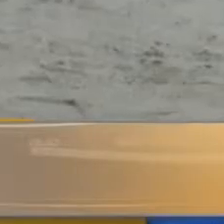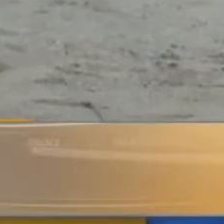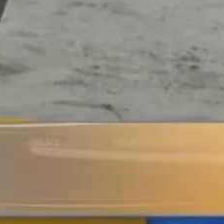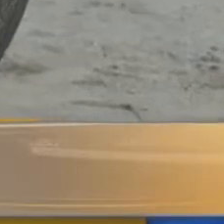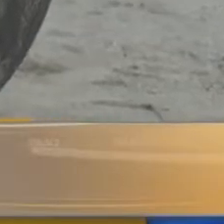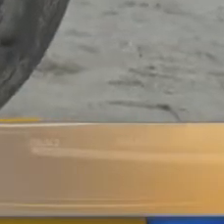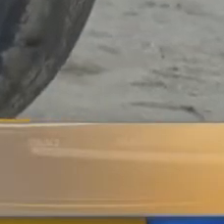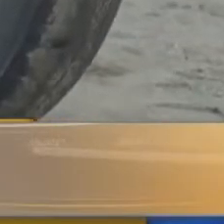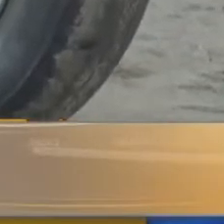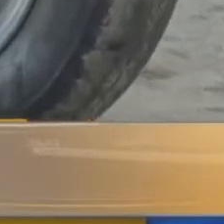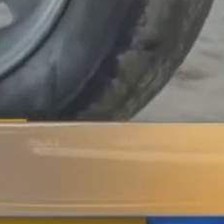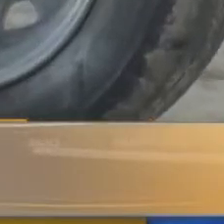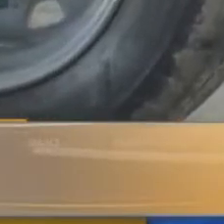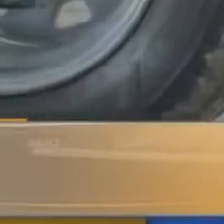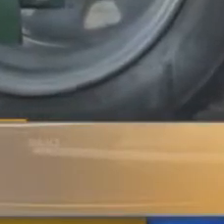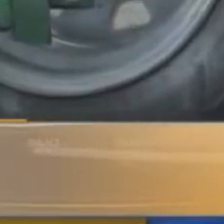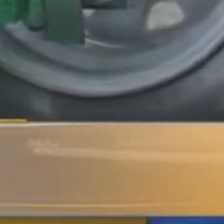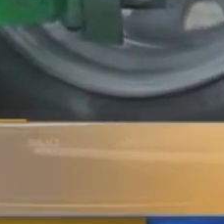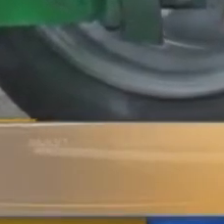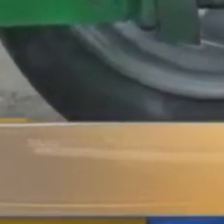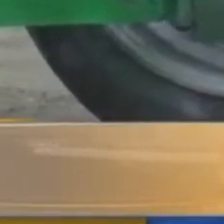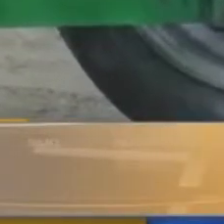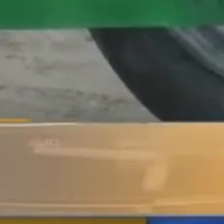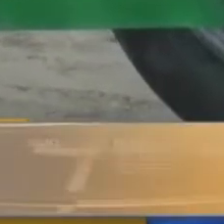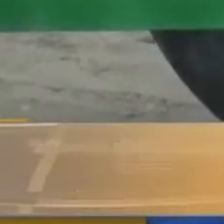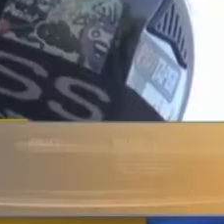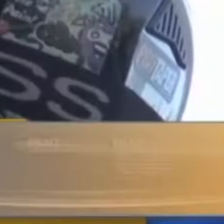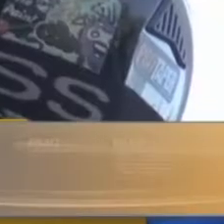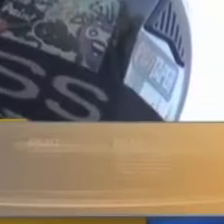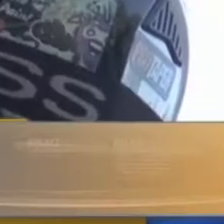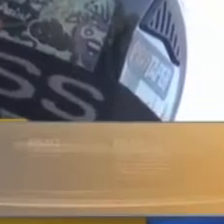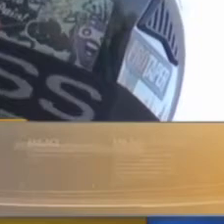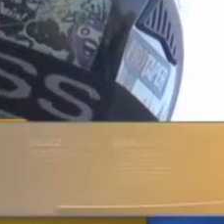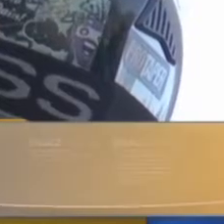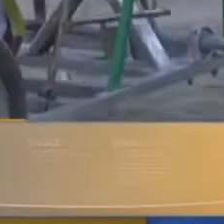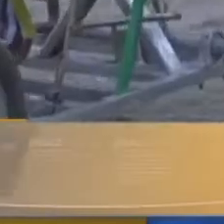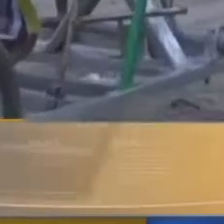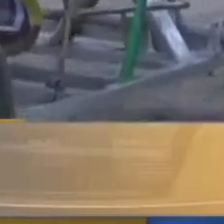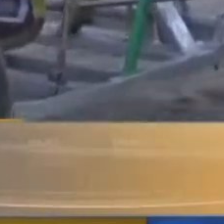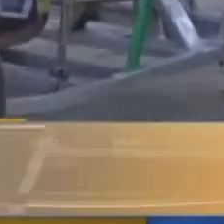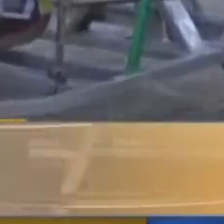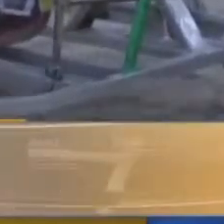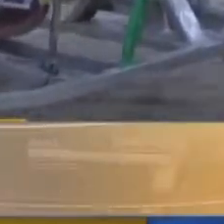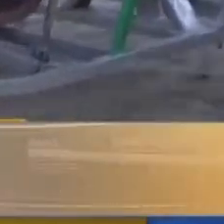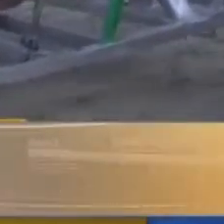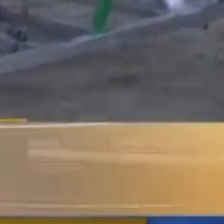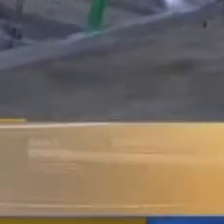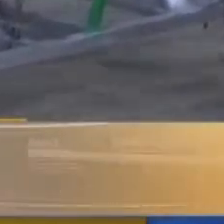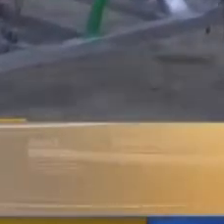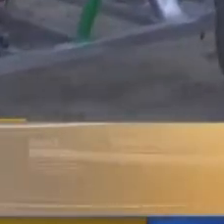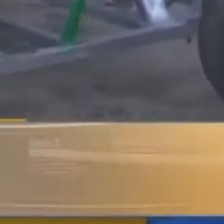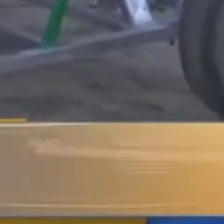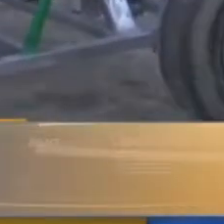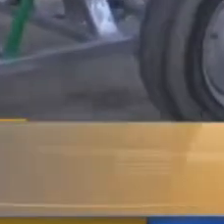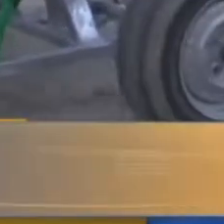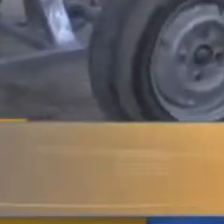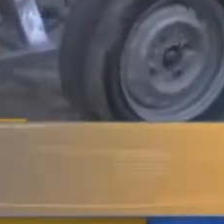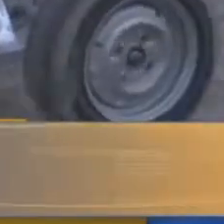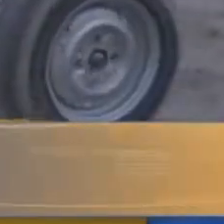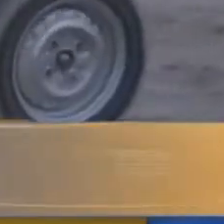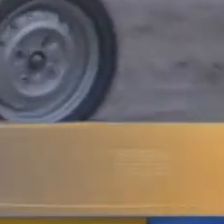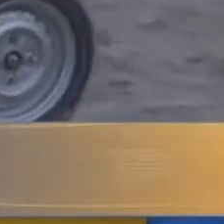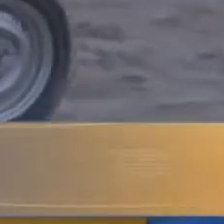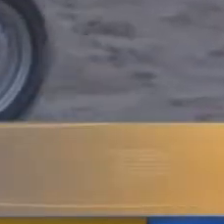de noviembre, válida de los llamados BTM, vehículos de tracción mecánica, en pista del Instituto Técnico Industrial. Participan BTMs de